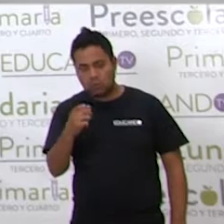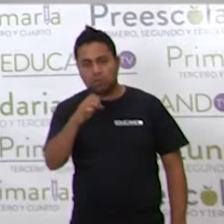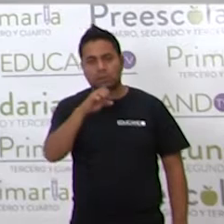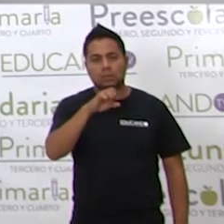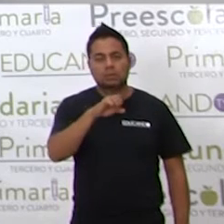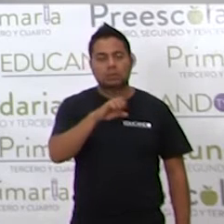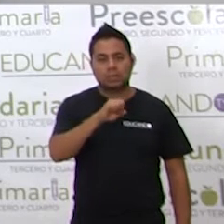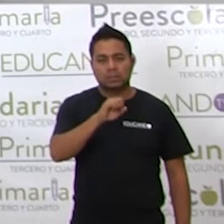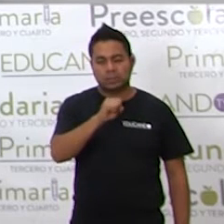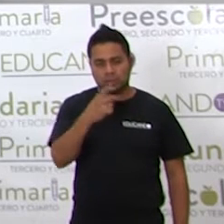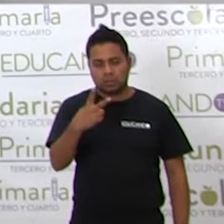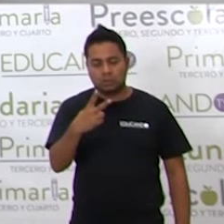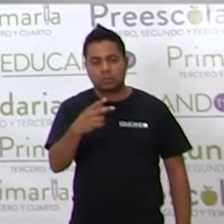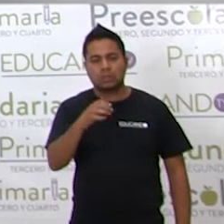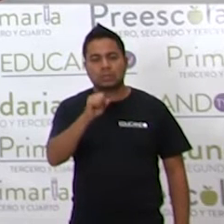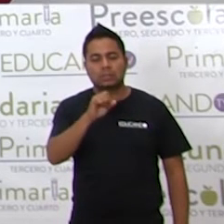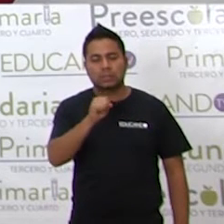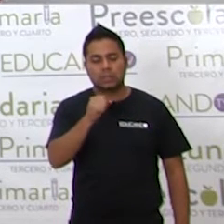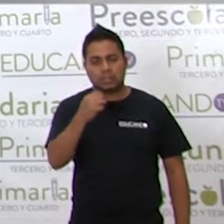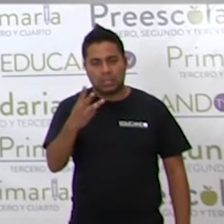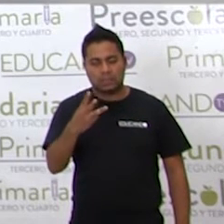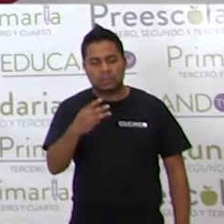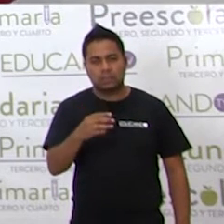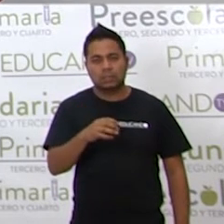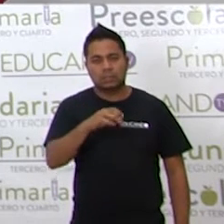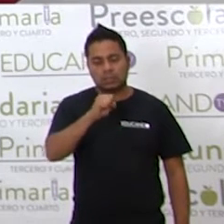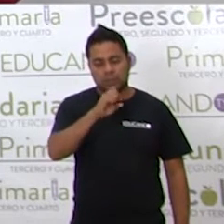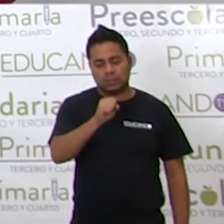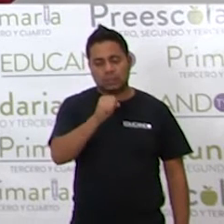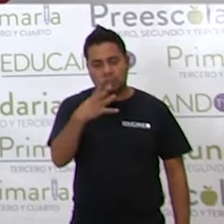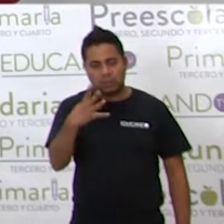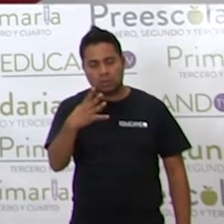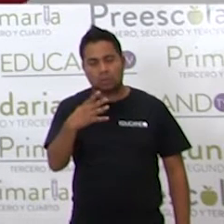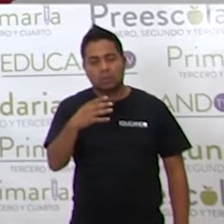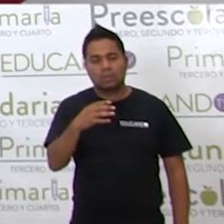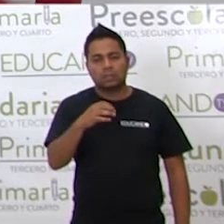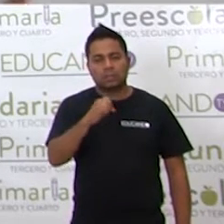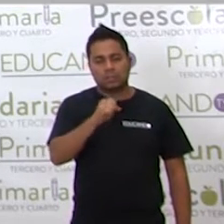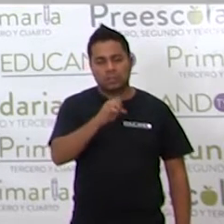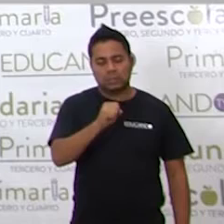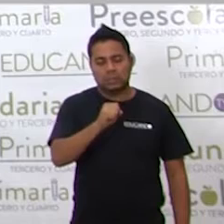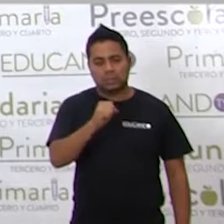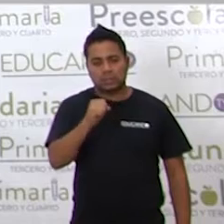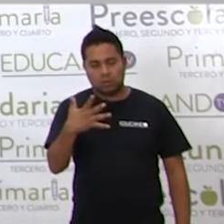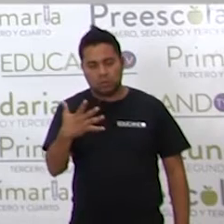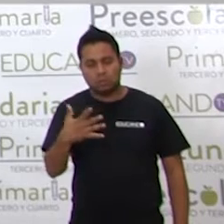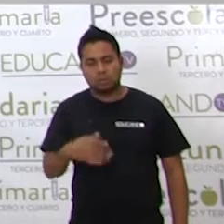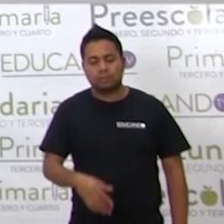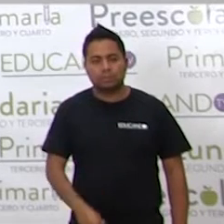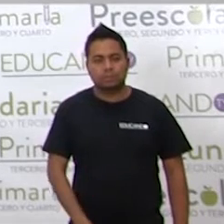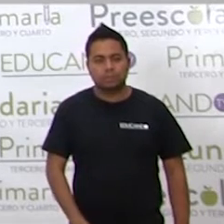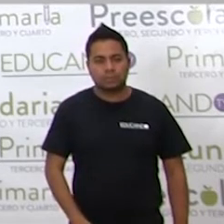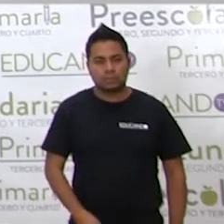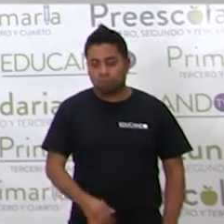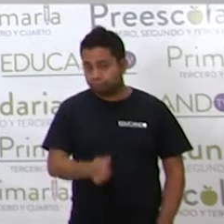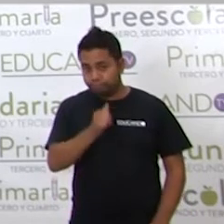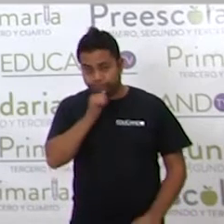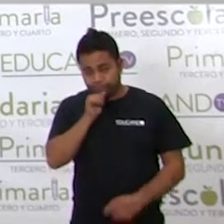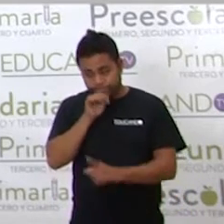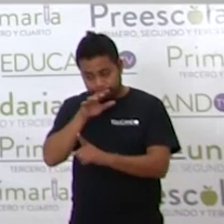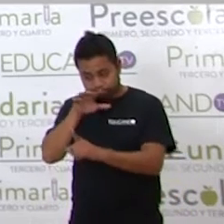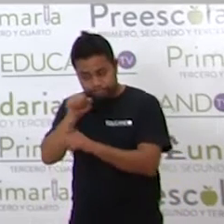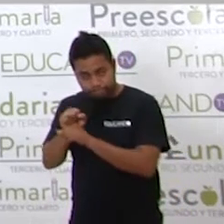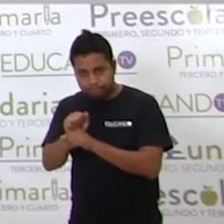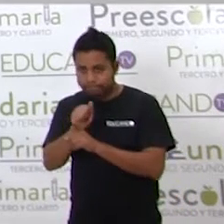61, 62, 63, 64 y 65. Todavía nos falta